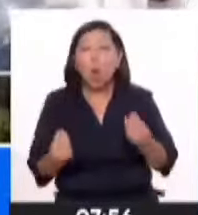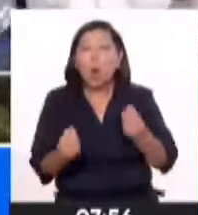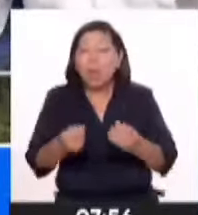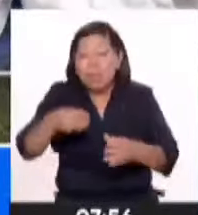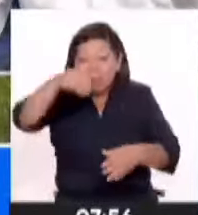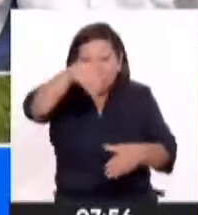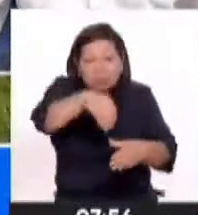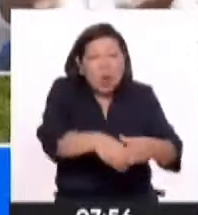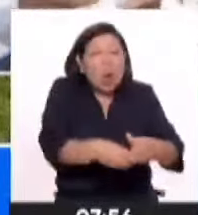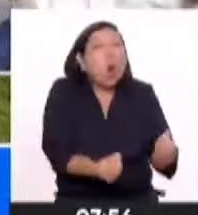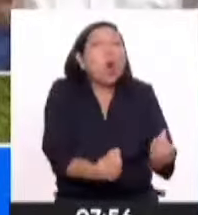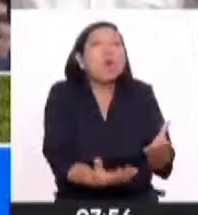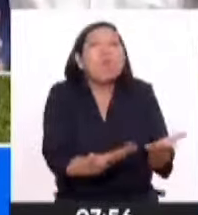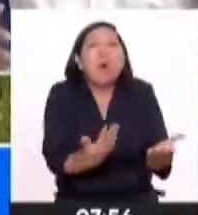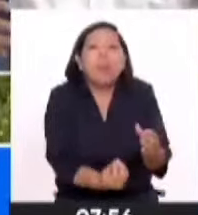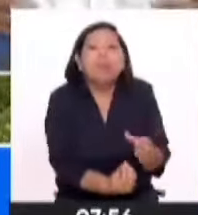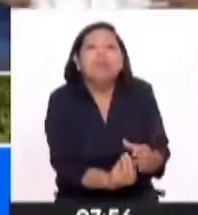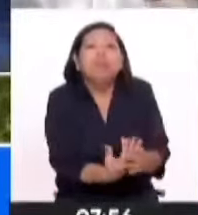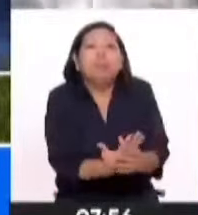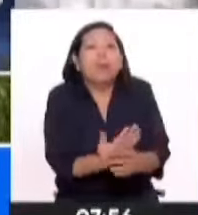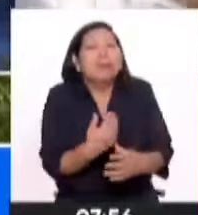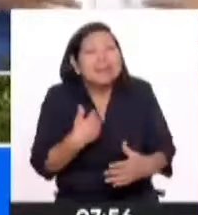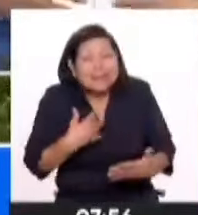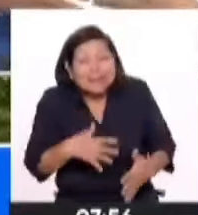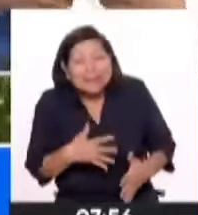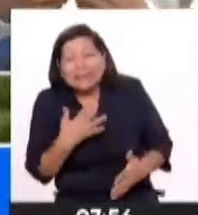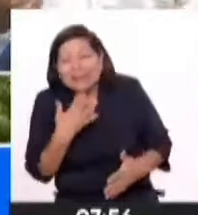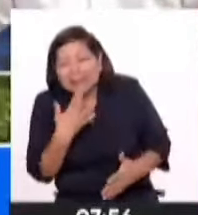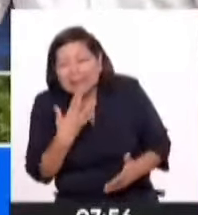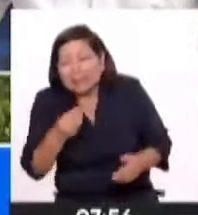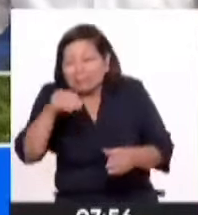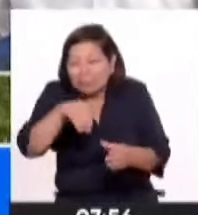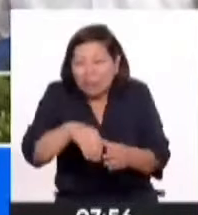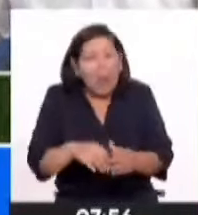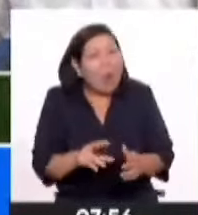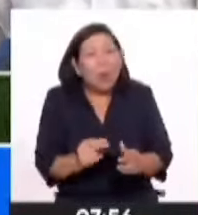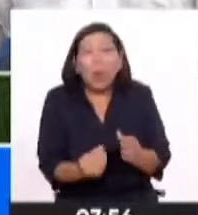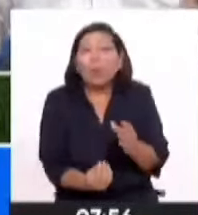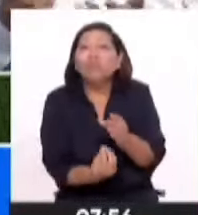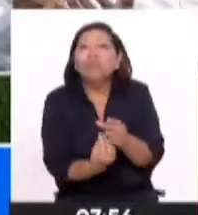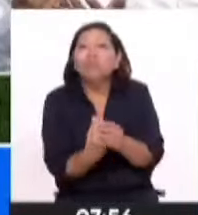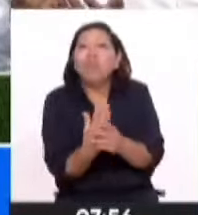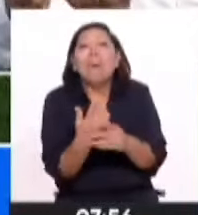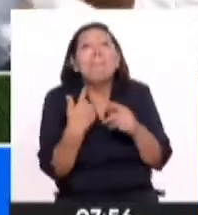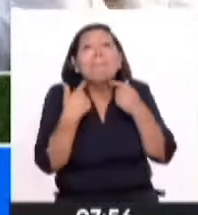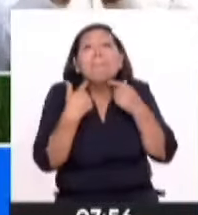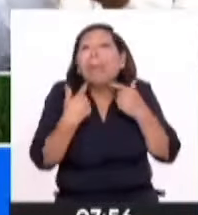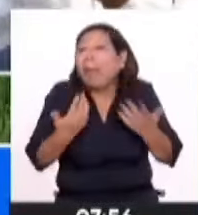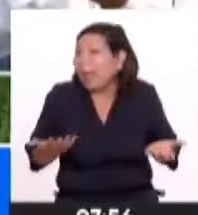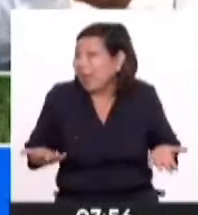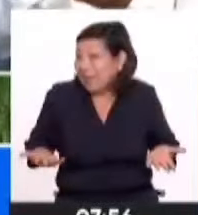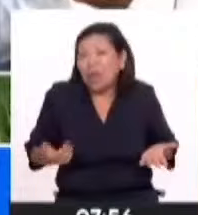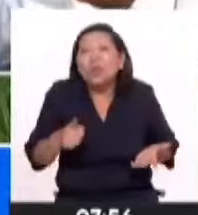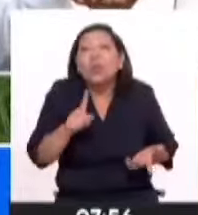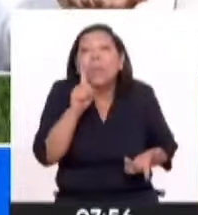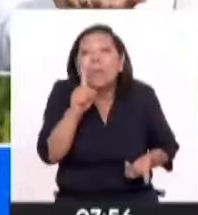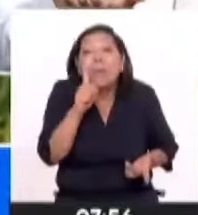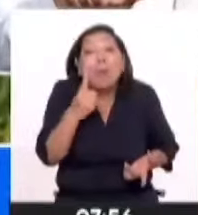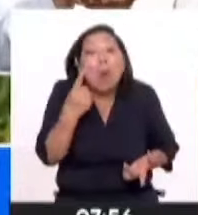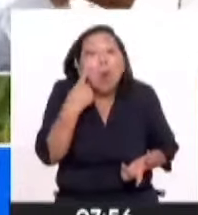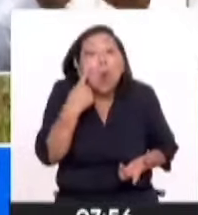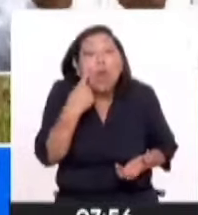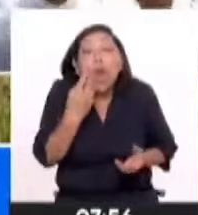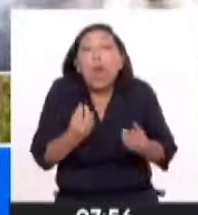sembrar, hago el esfuerzo, siembro la semilla y no veo la alfalfa. Una pérdida. Exactamente. Entonces, conocer solo ese